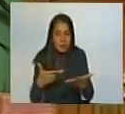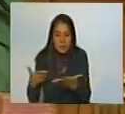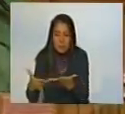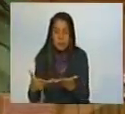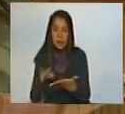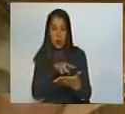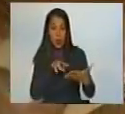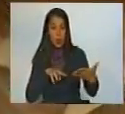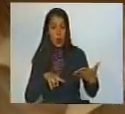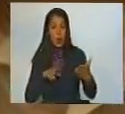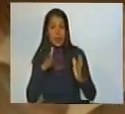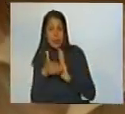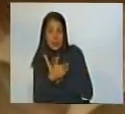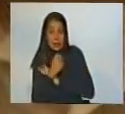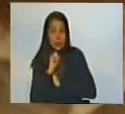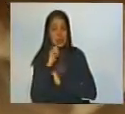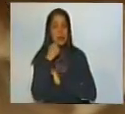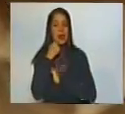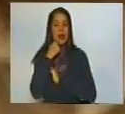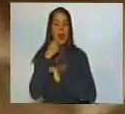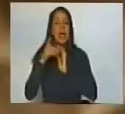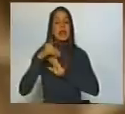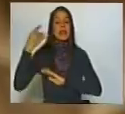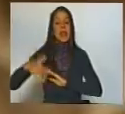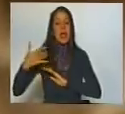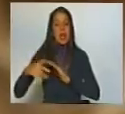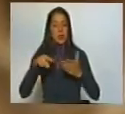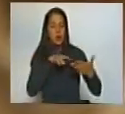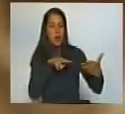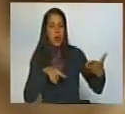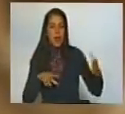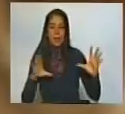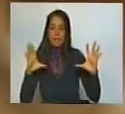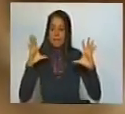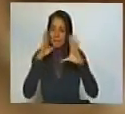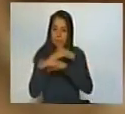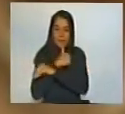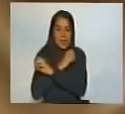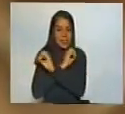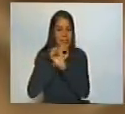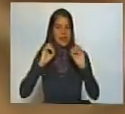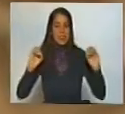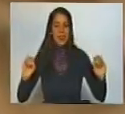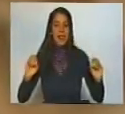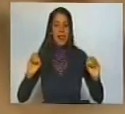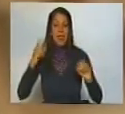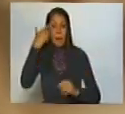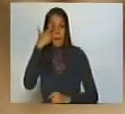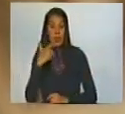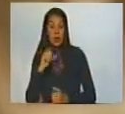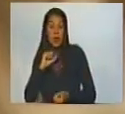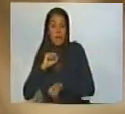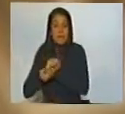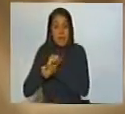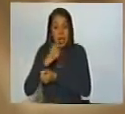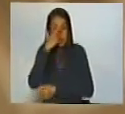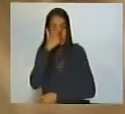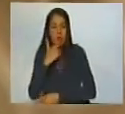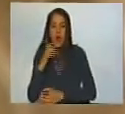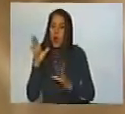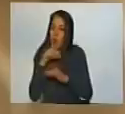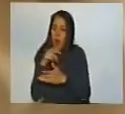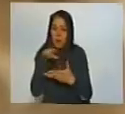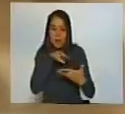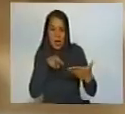no porque el derecho a la lectura, que eso lo tiene cualquier preso, no existía.